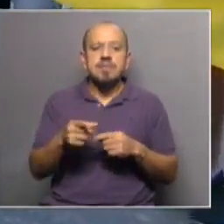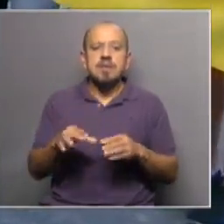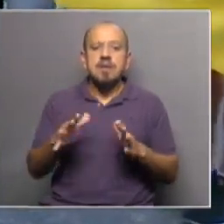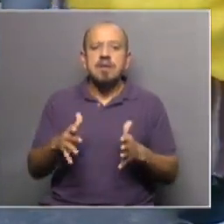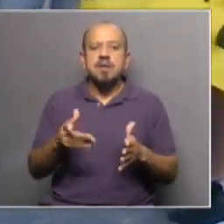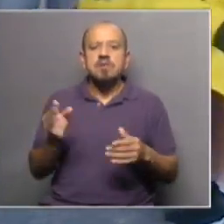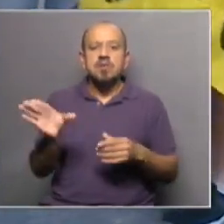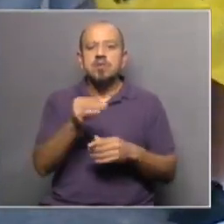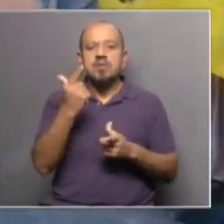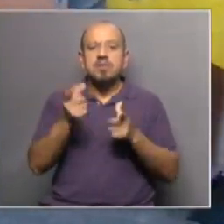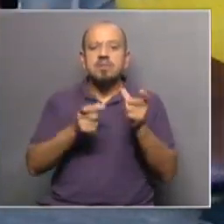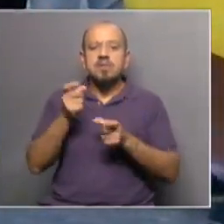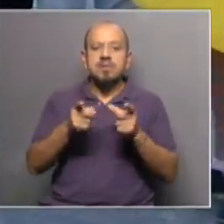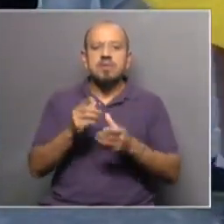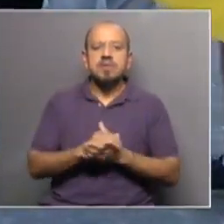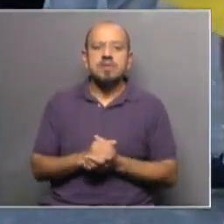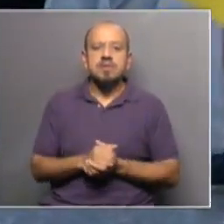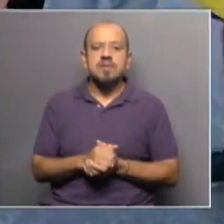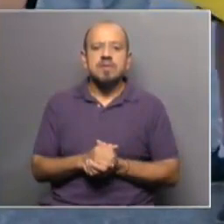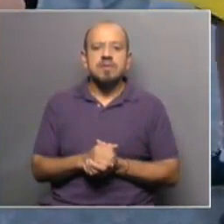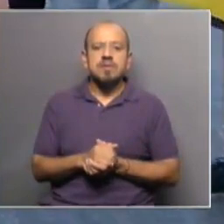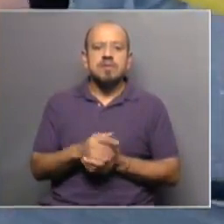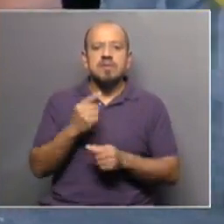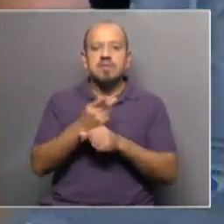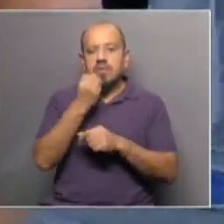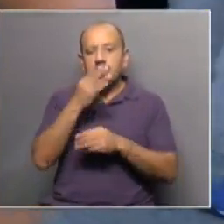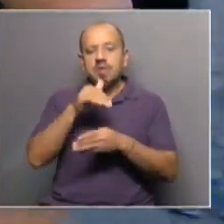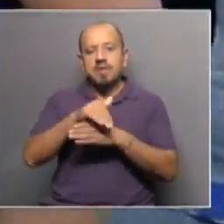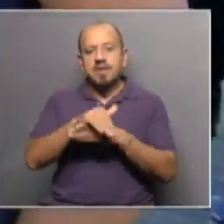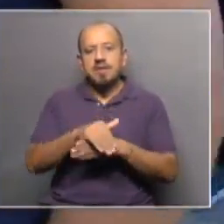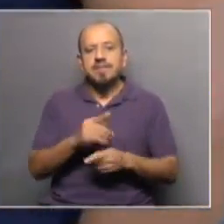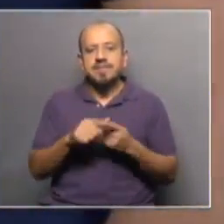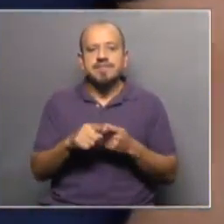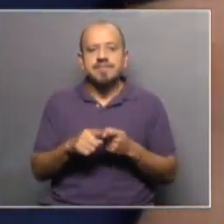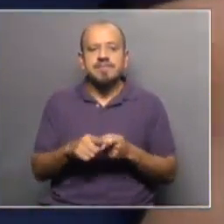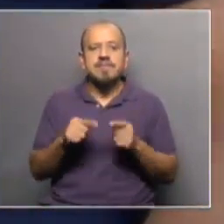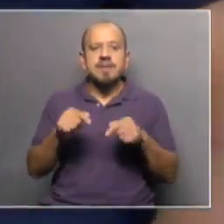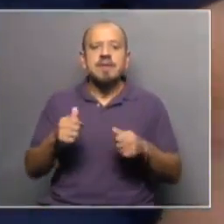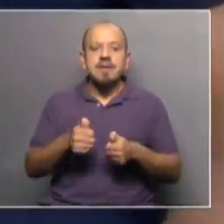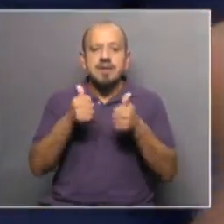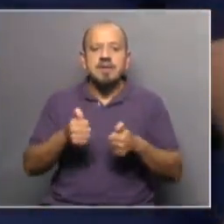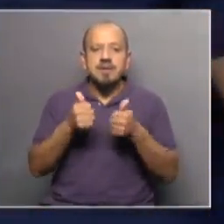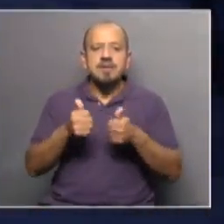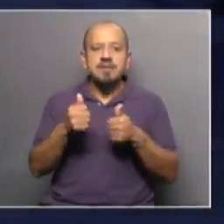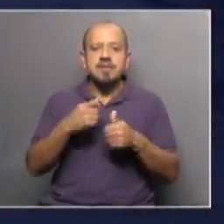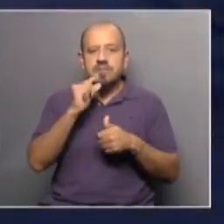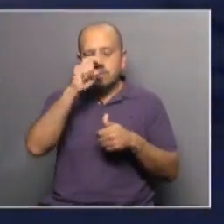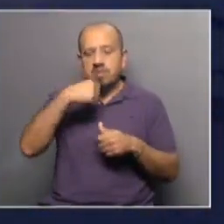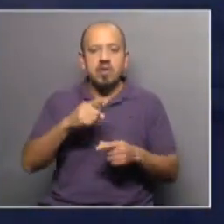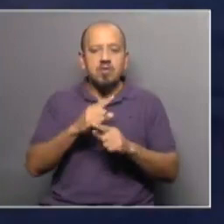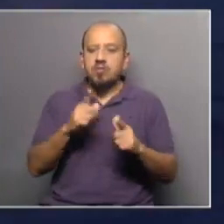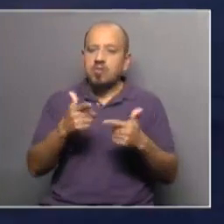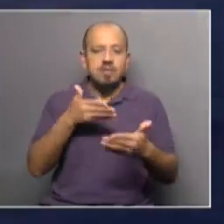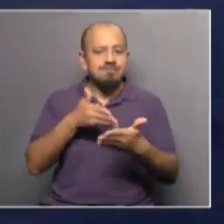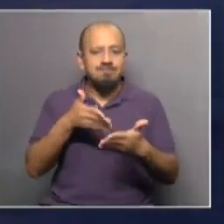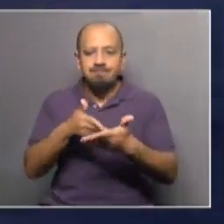trata toda esta gente que está parada acá atrás nuestro. Bueno, primero que nada, buenas tardes, gracias por acompañarlo. Bueno, esta actividad se llama Montevideo sin barreras, ¿sí? Y lo